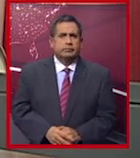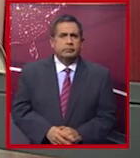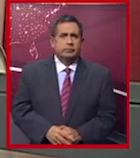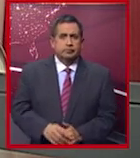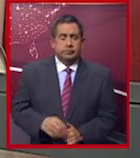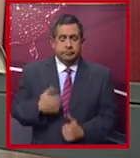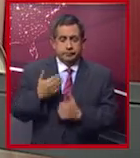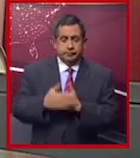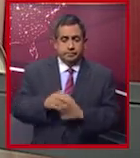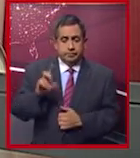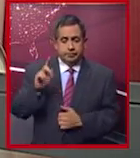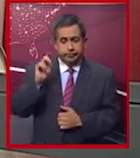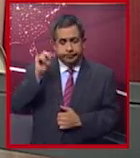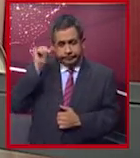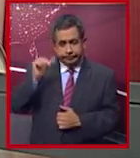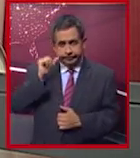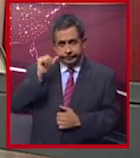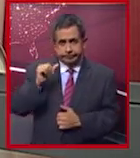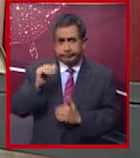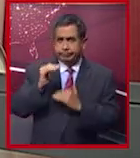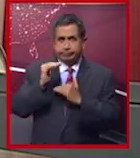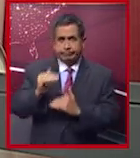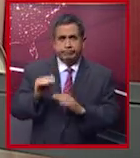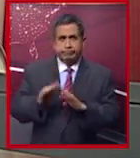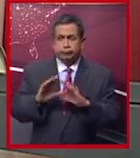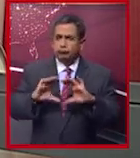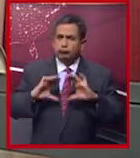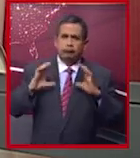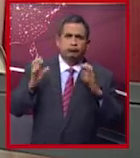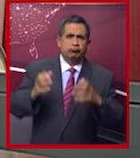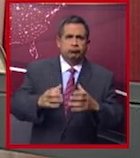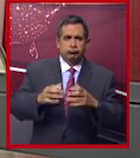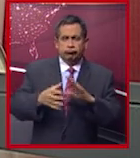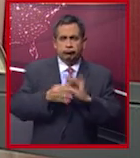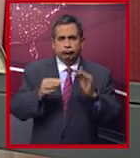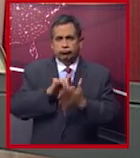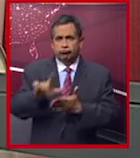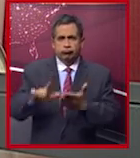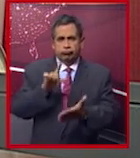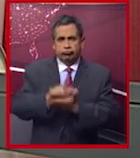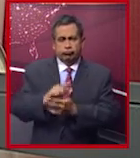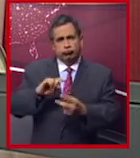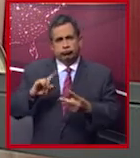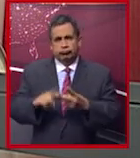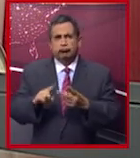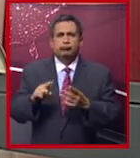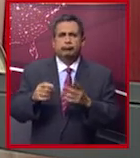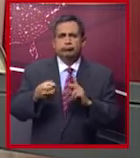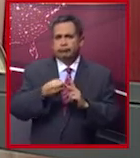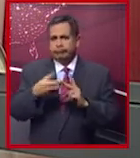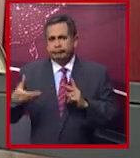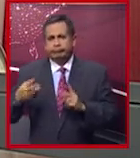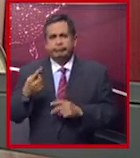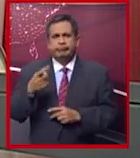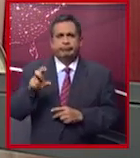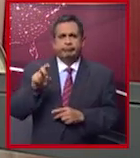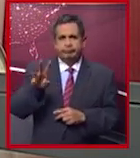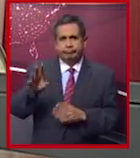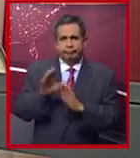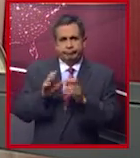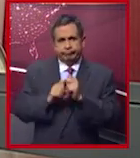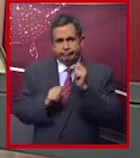El próximo 30 de abril es la fecha límite para el Congreso de la Unión que expida una ley secundaria del artículo 134